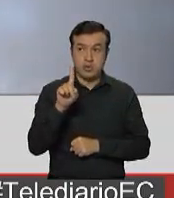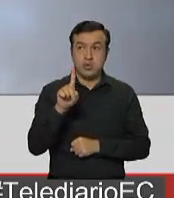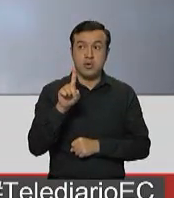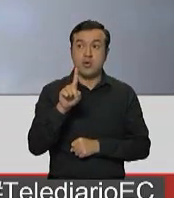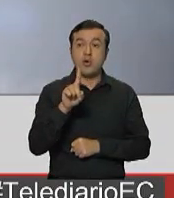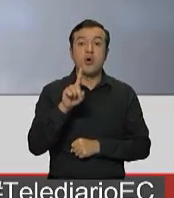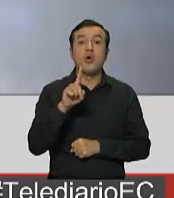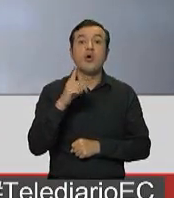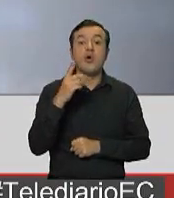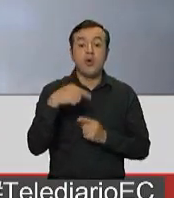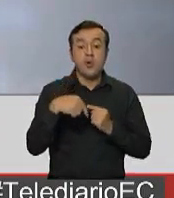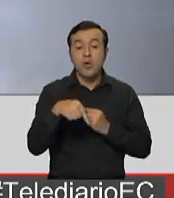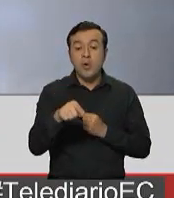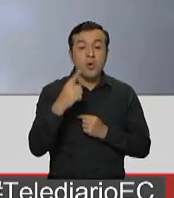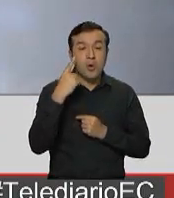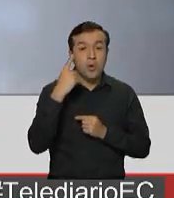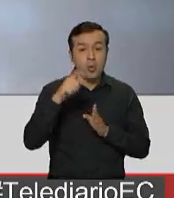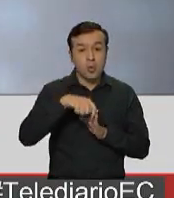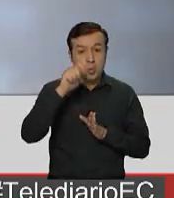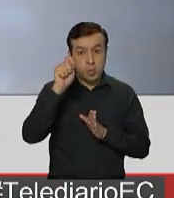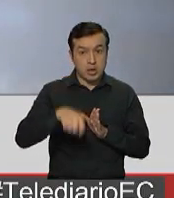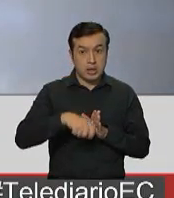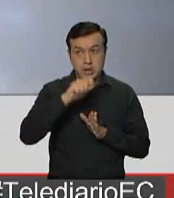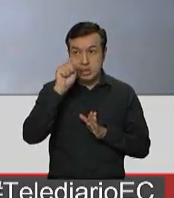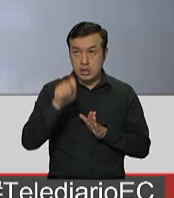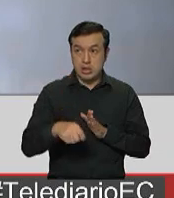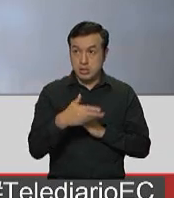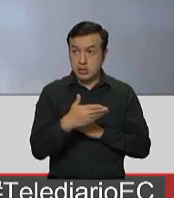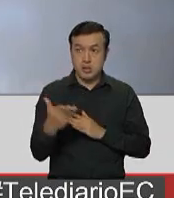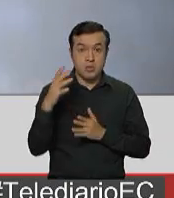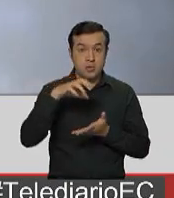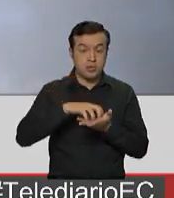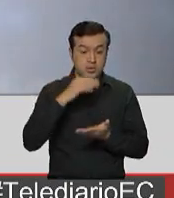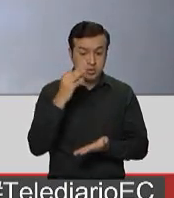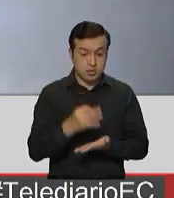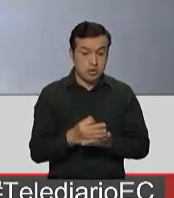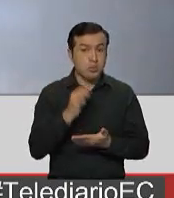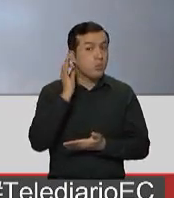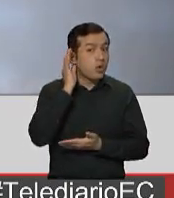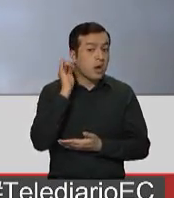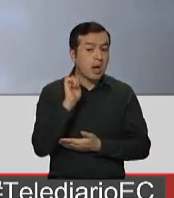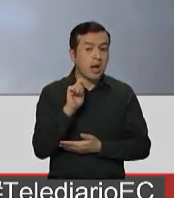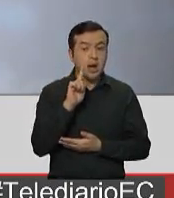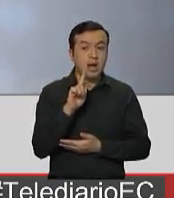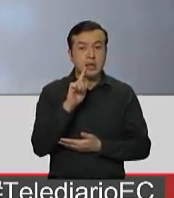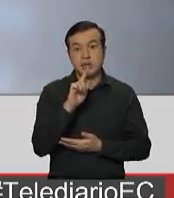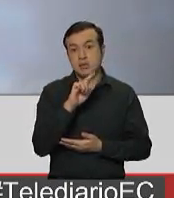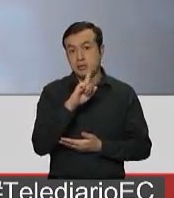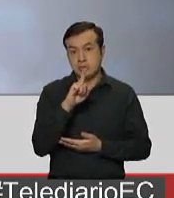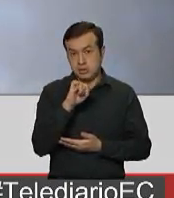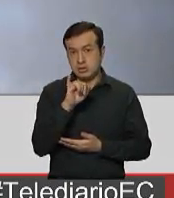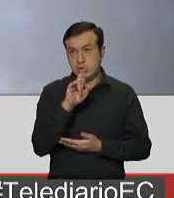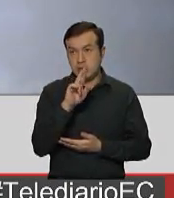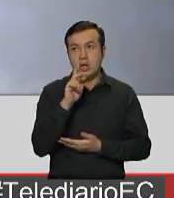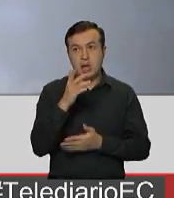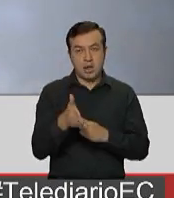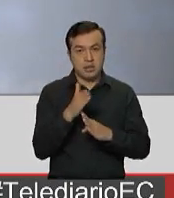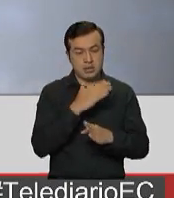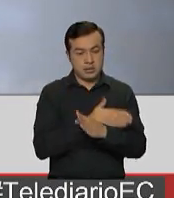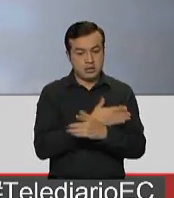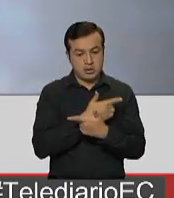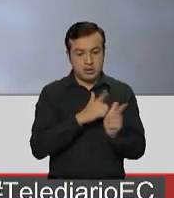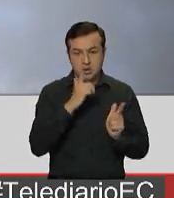5 de junio de 2020, la jueza de garantías penitenciarias de Cotopaxi, Alcira Benítez Telles, dio paso a la prelibertad